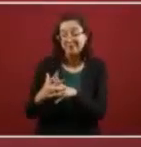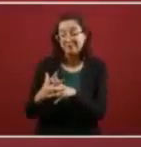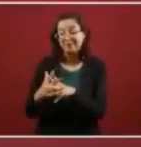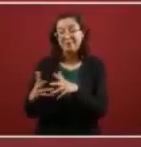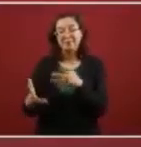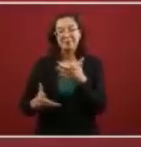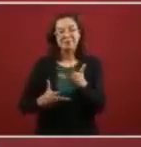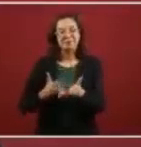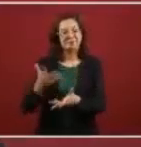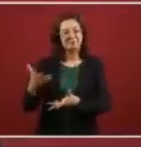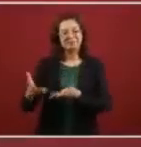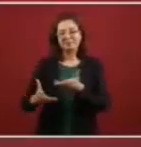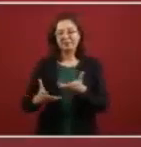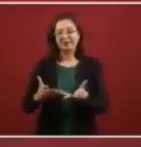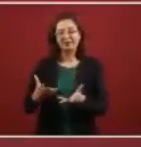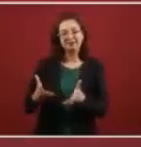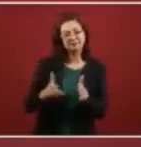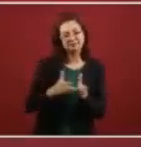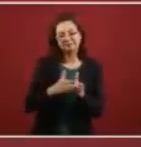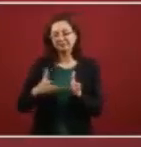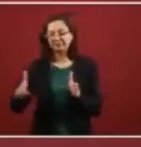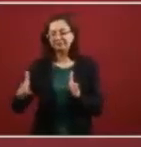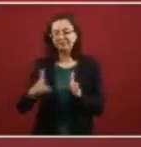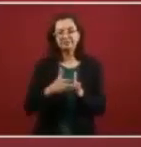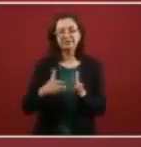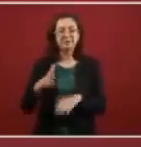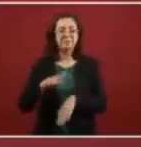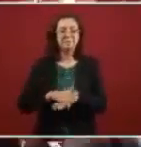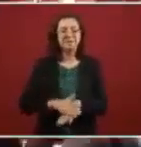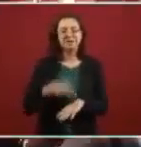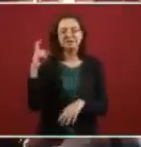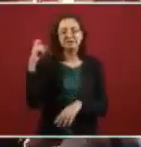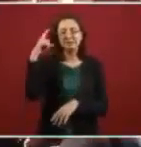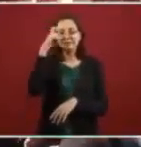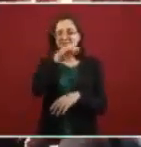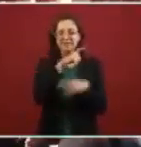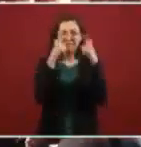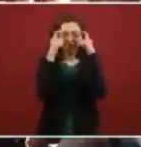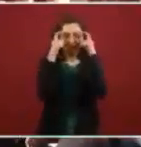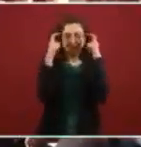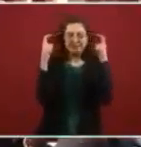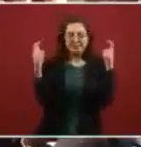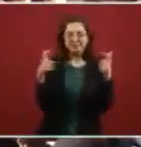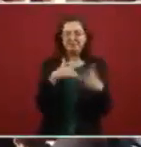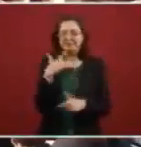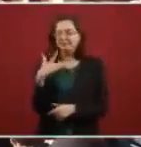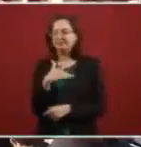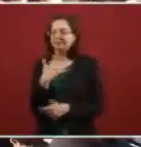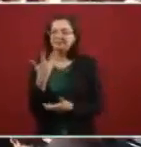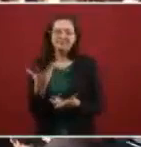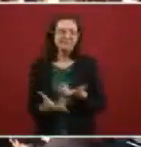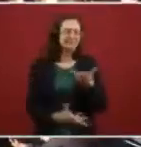un periodo de los de mayor tensión para nosotros